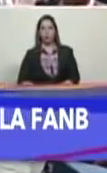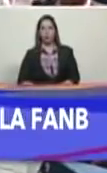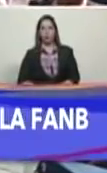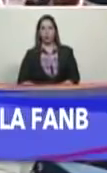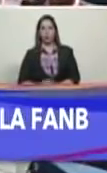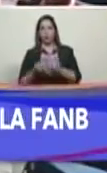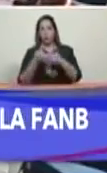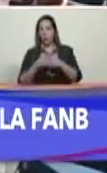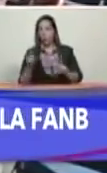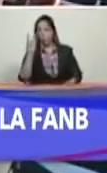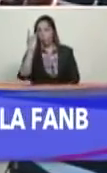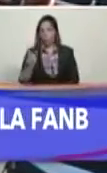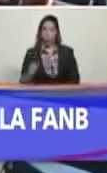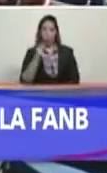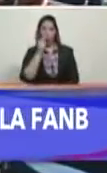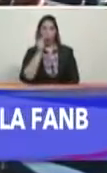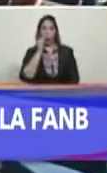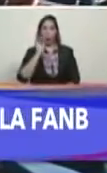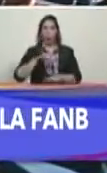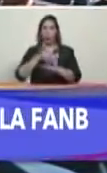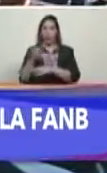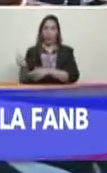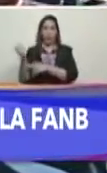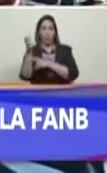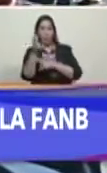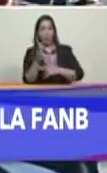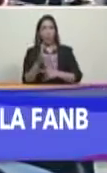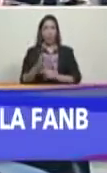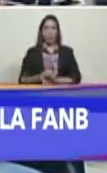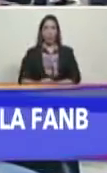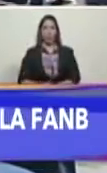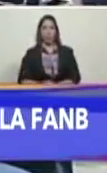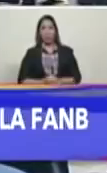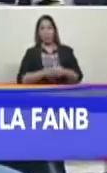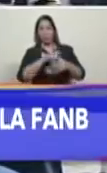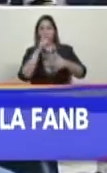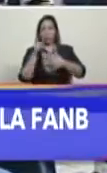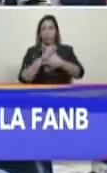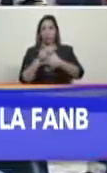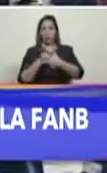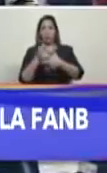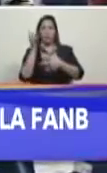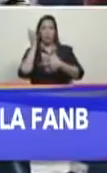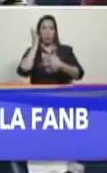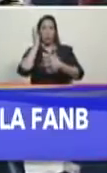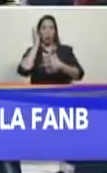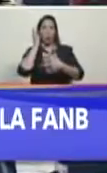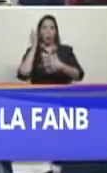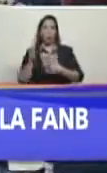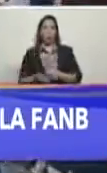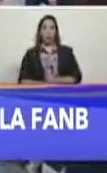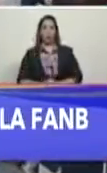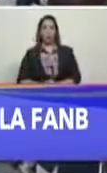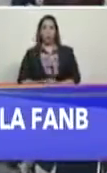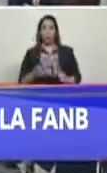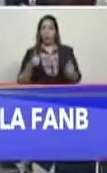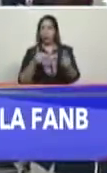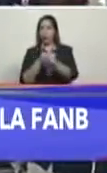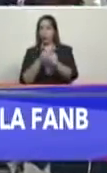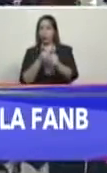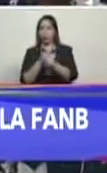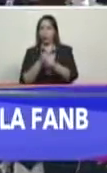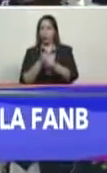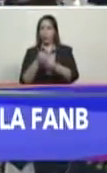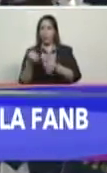Navío Daniel Gómez Duarte, Jefe de Armamento. Y barra honor al mérito, Cabo Primero Wilmer Lugo Martínez, Auxiliar de Máquina.